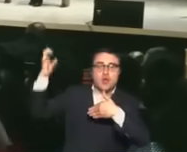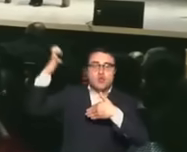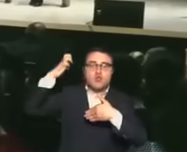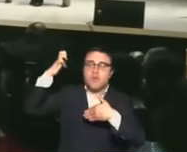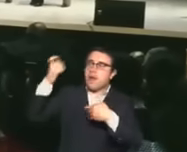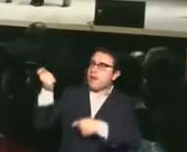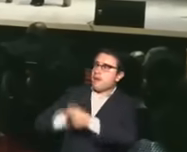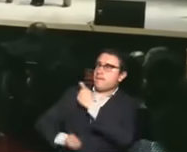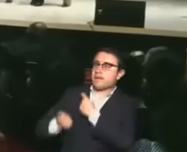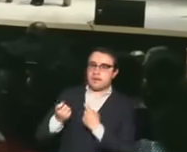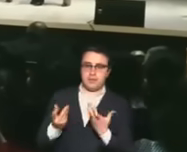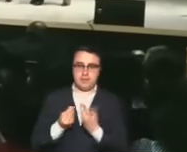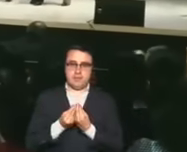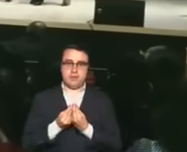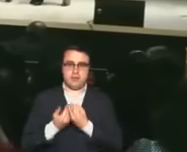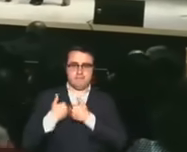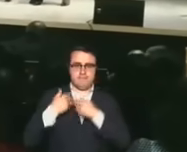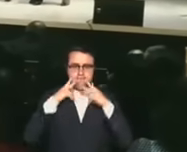inteligencia,